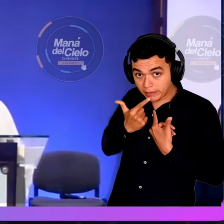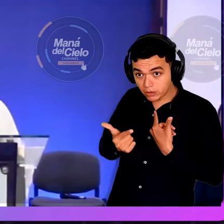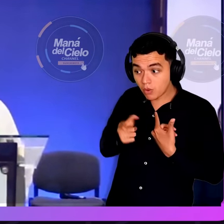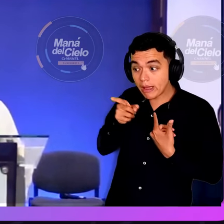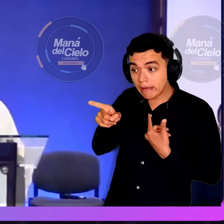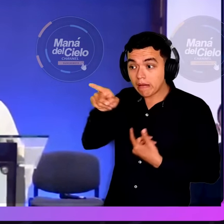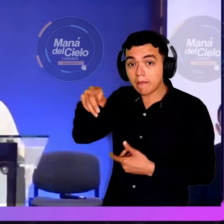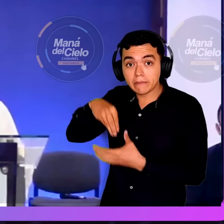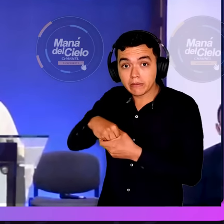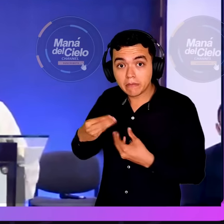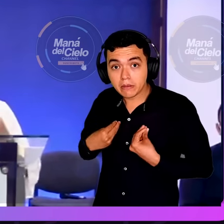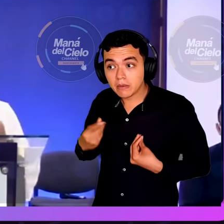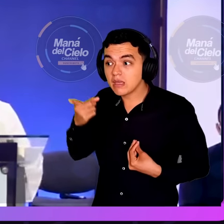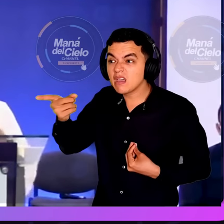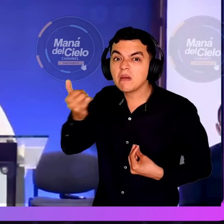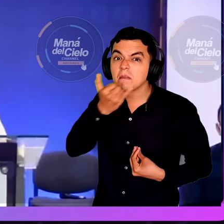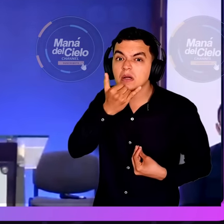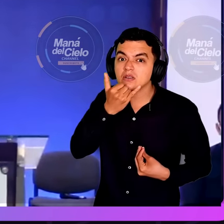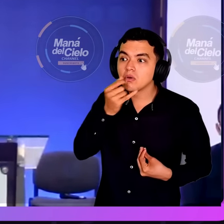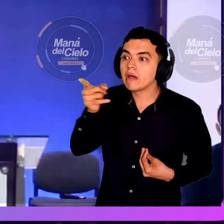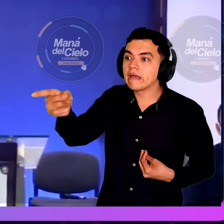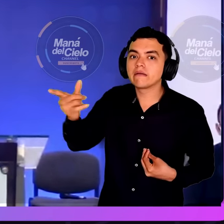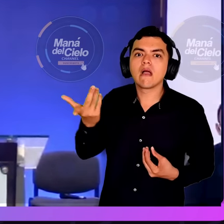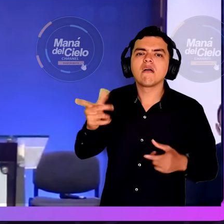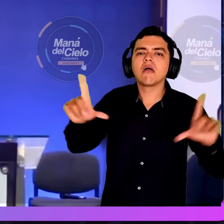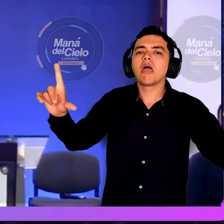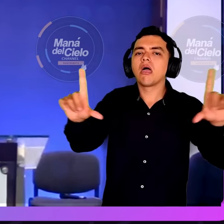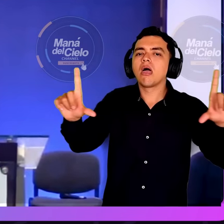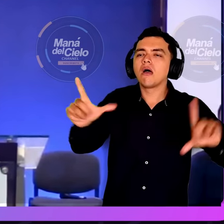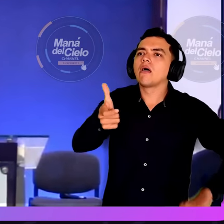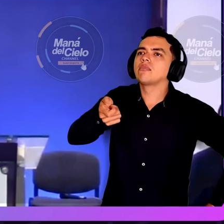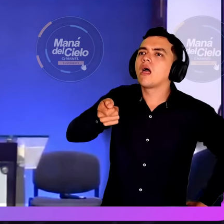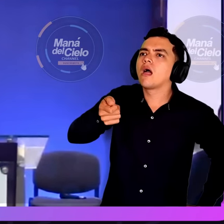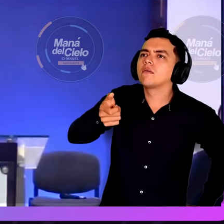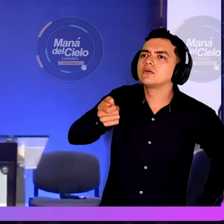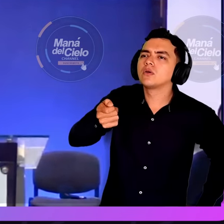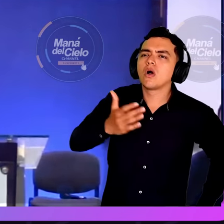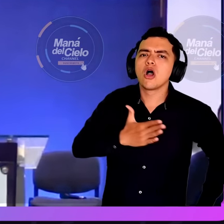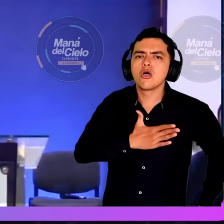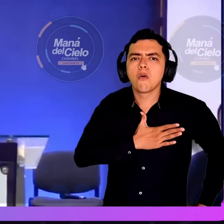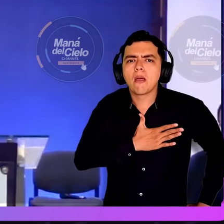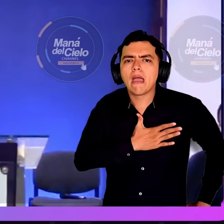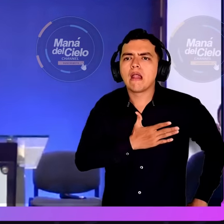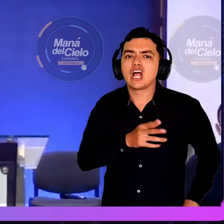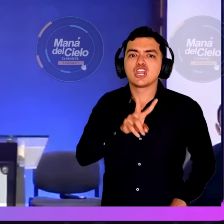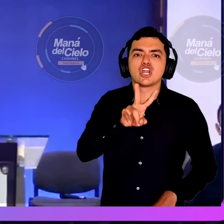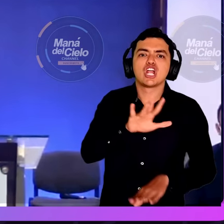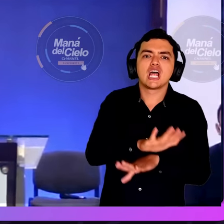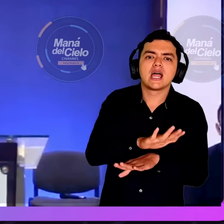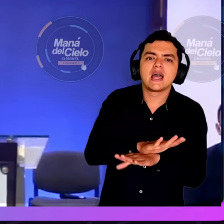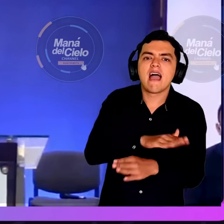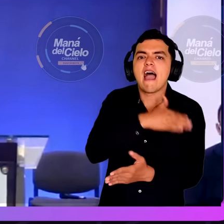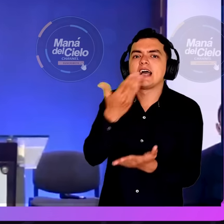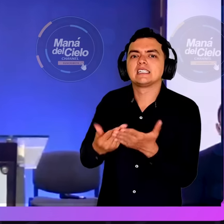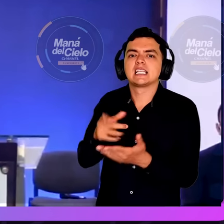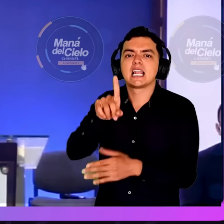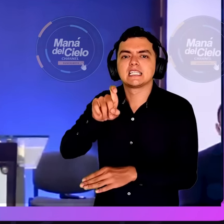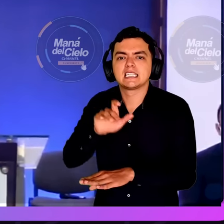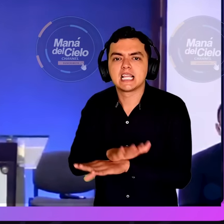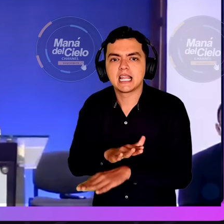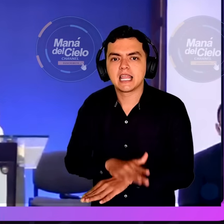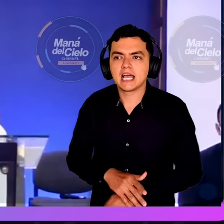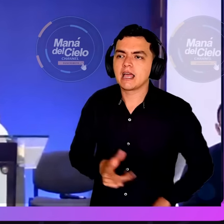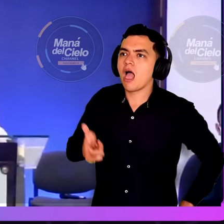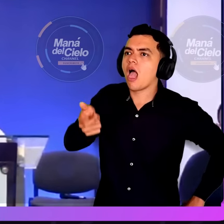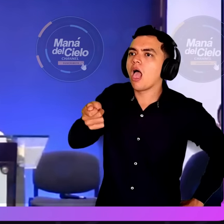tarde hasta las 6 de la tarde mirando novela tras novela. Ay, apúrenle rapidito el almuerzo porque a ver cómo sigue tal historia, dijo